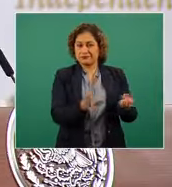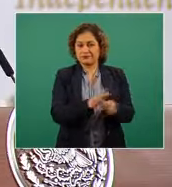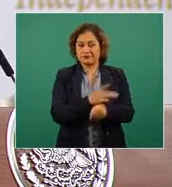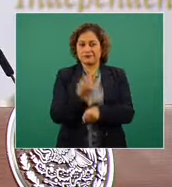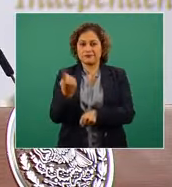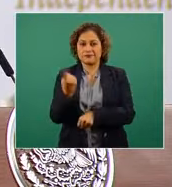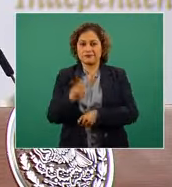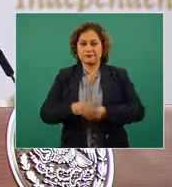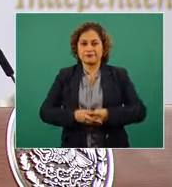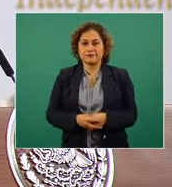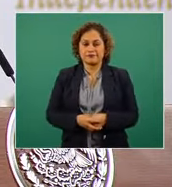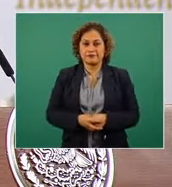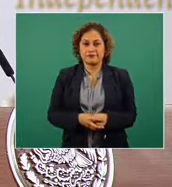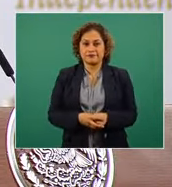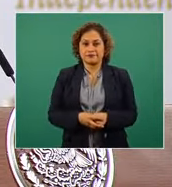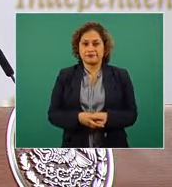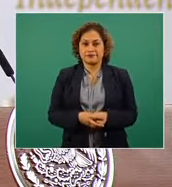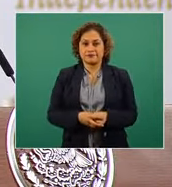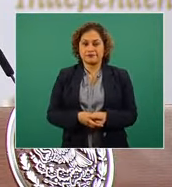y nos